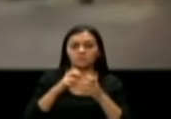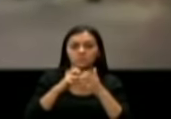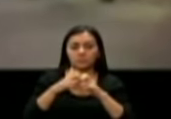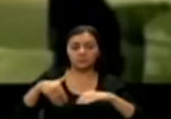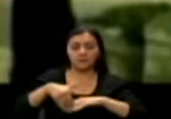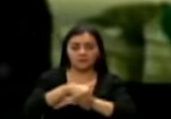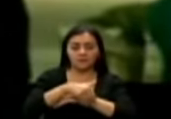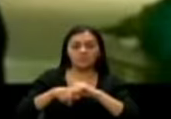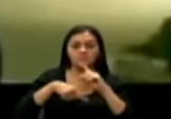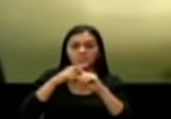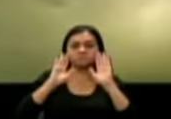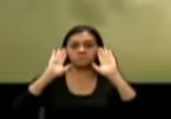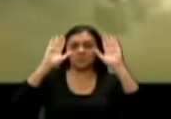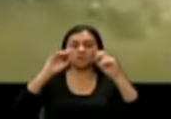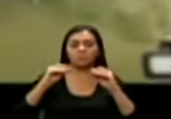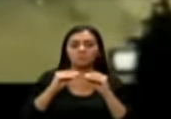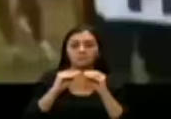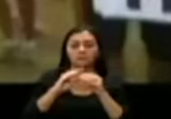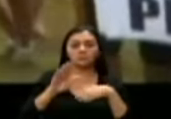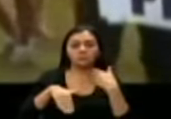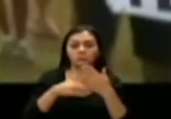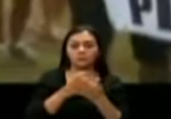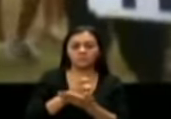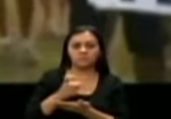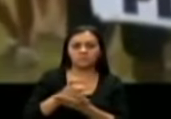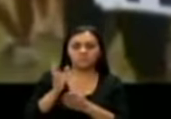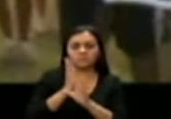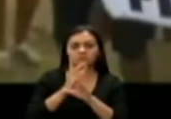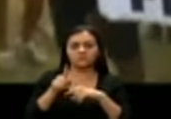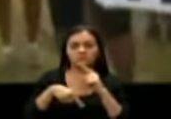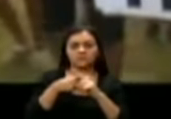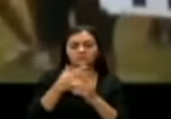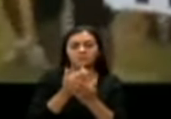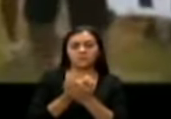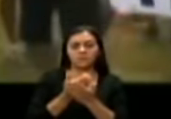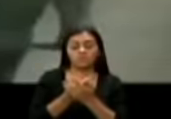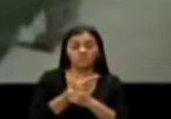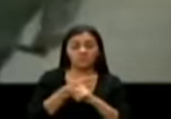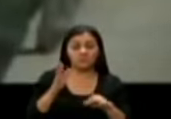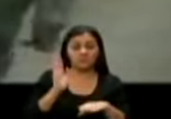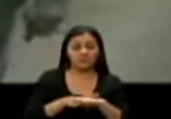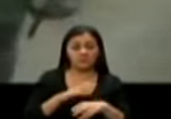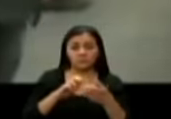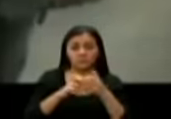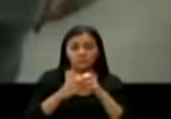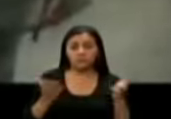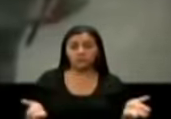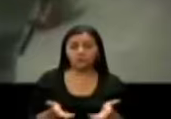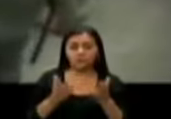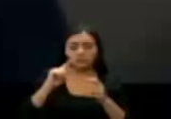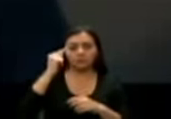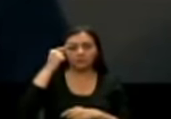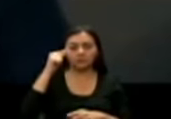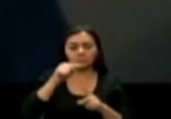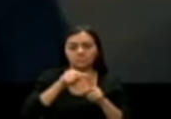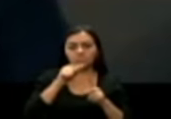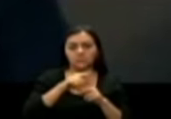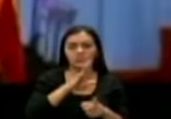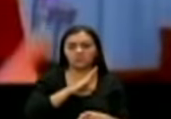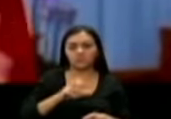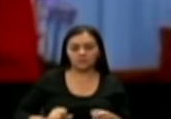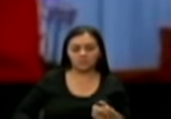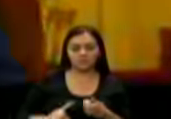calles, paros y guerras psicológicas y económicas. Los casos más emblemáticos se han dado contra los gobiernos de El